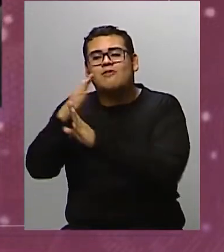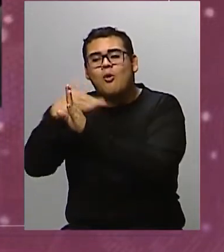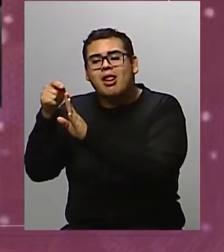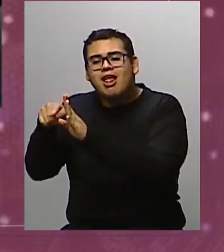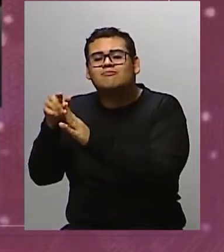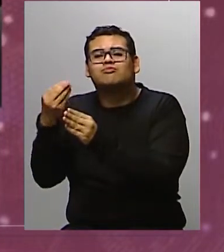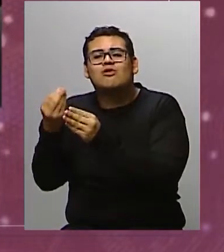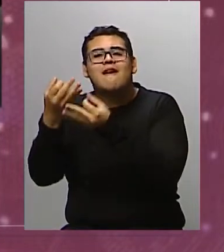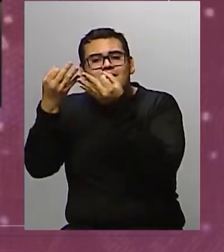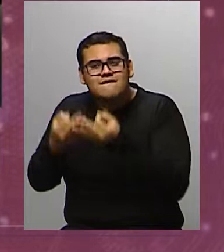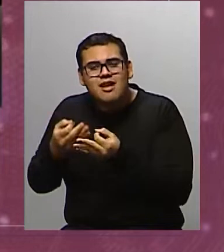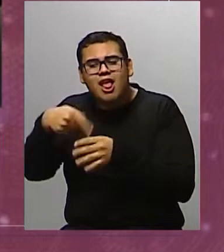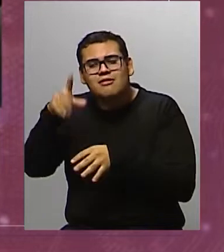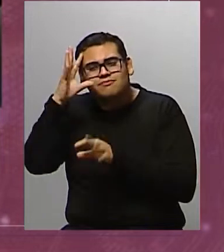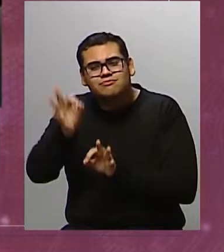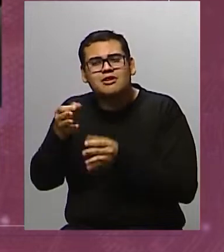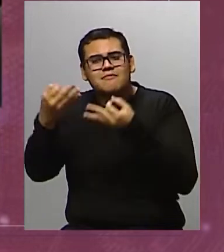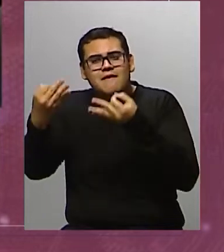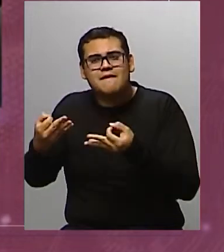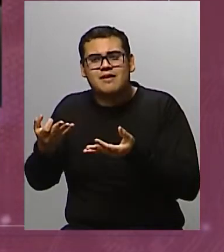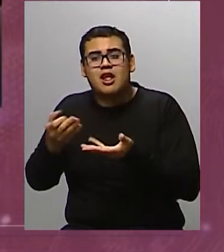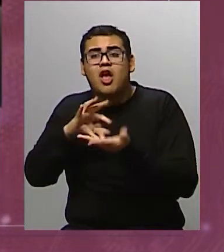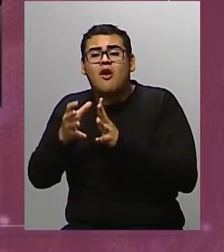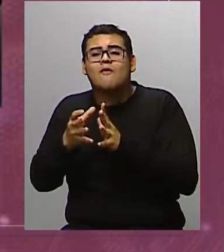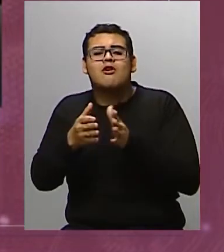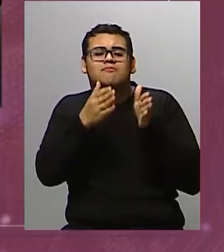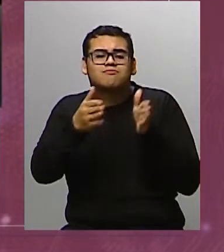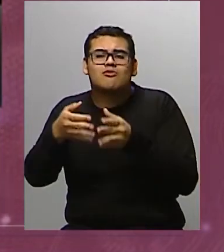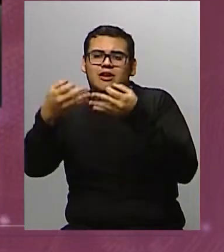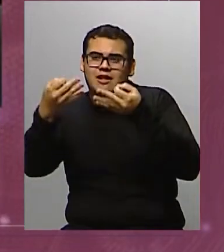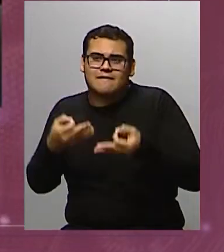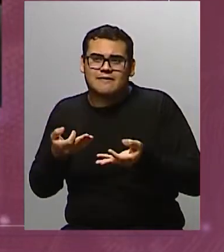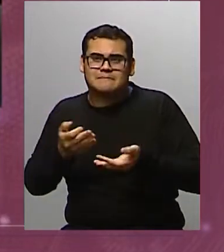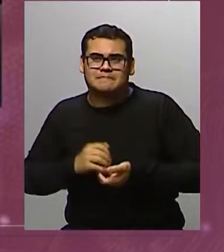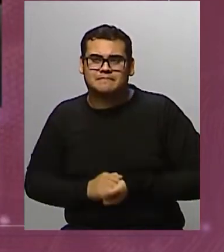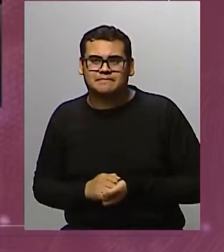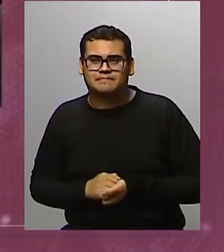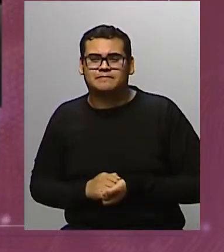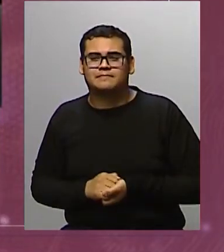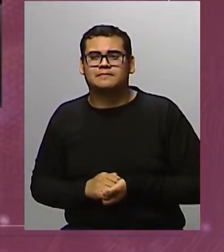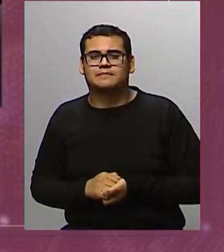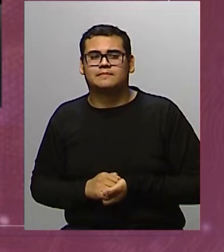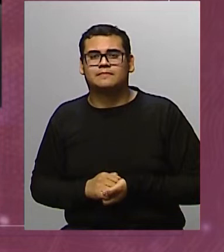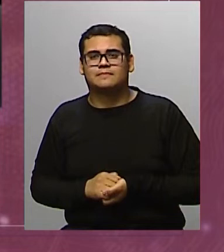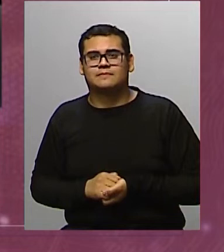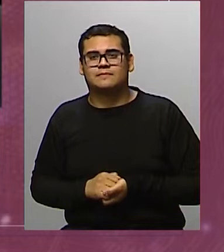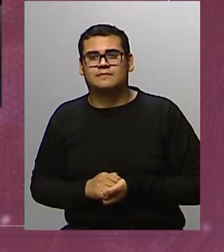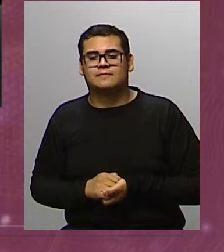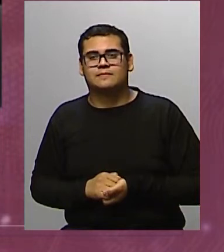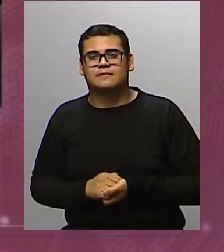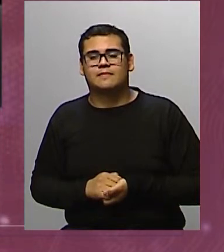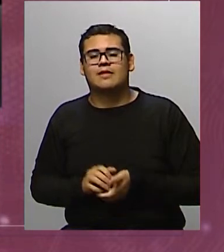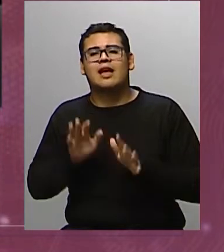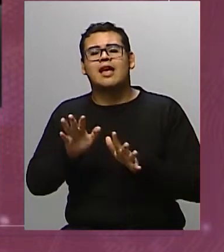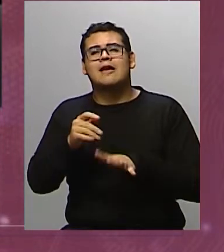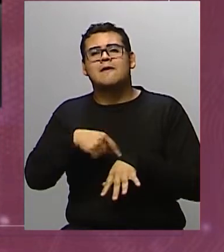en el territorio para ver de qué forma ordenar el uso de ese sector, ¿no? A mí se me ocurre